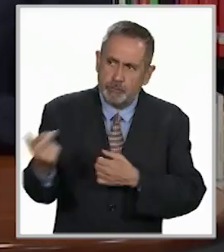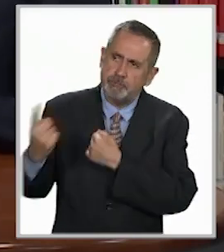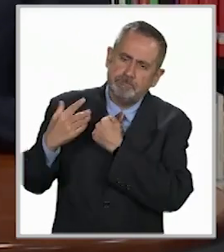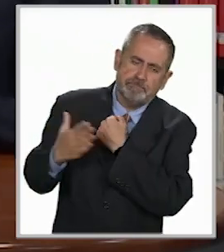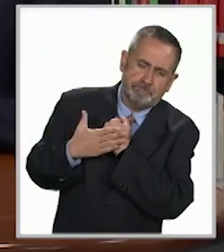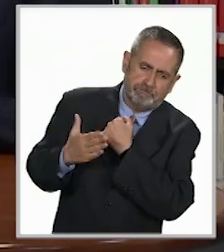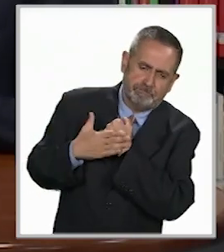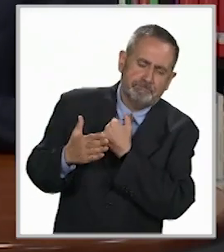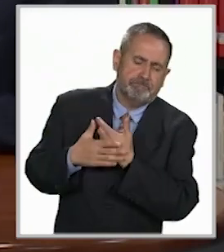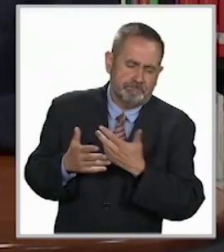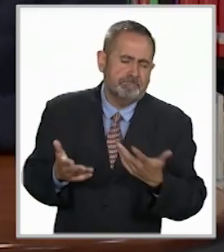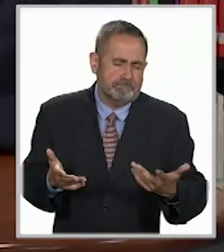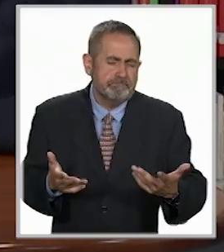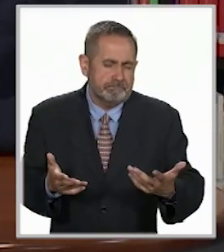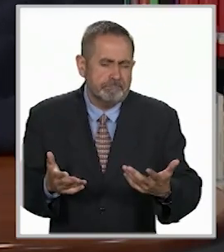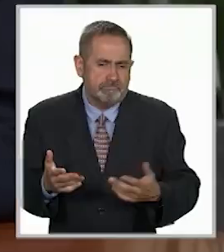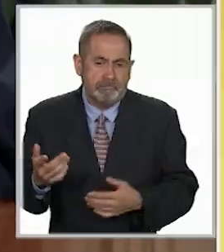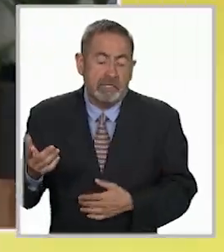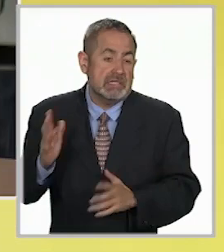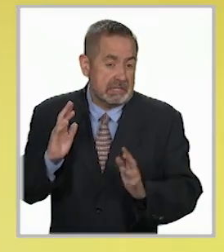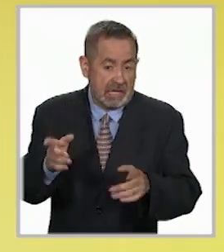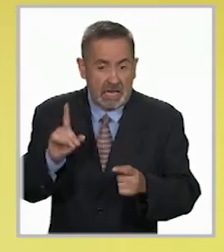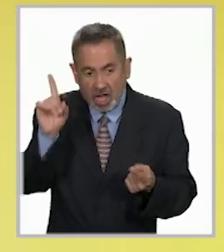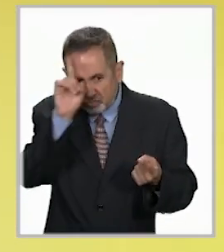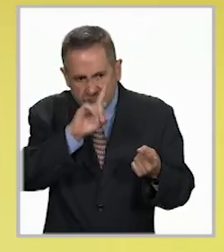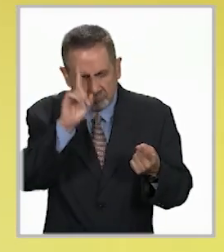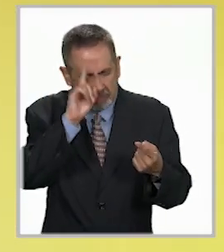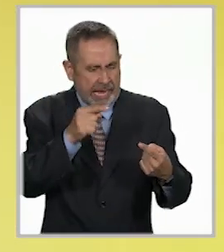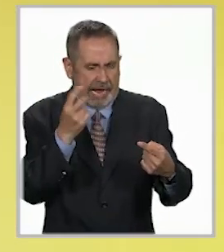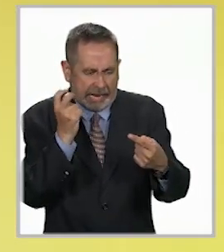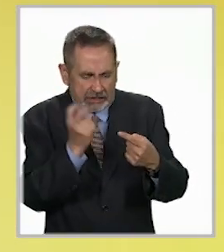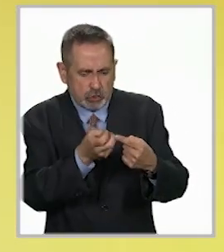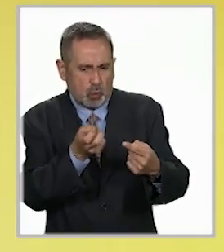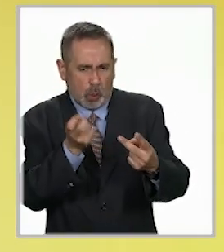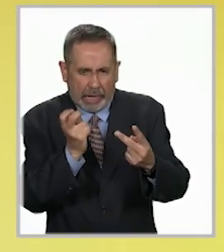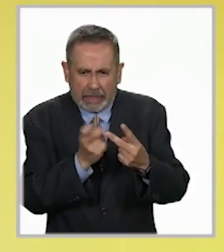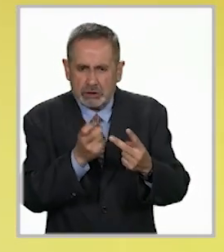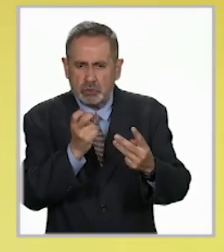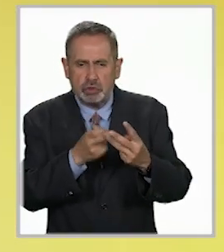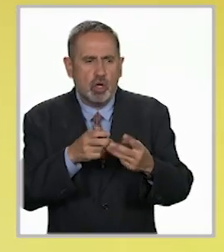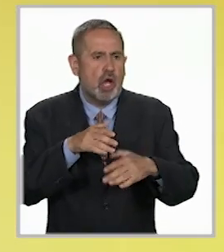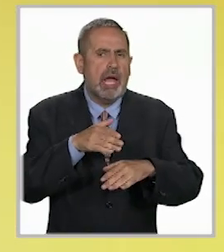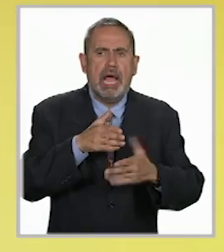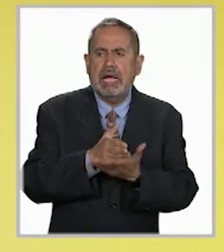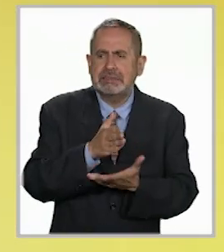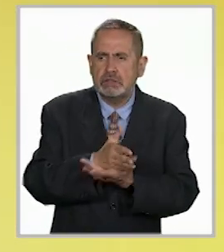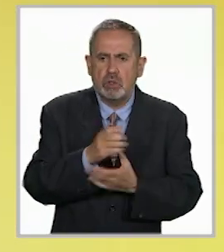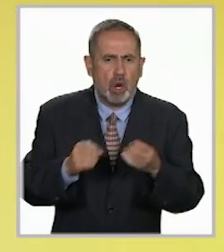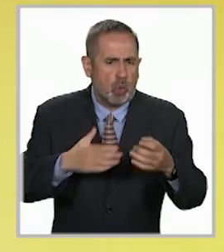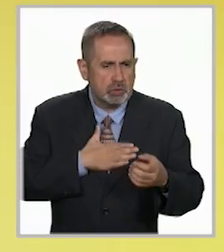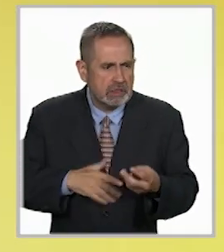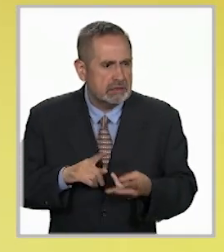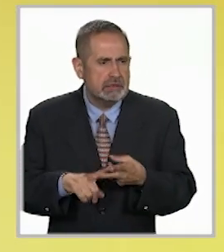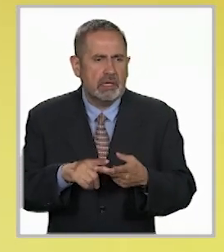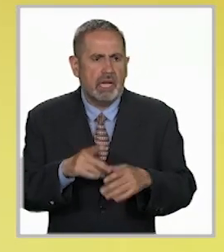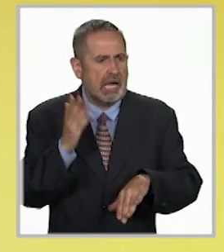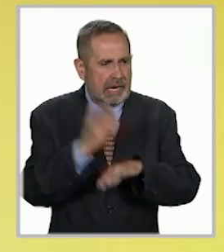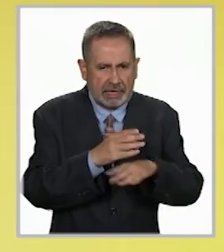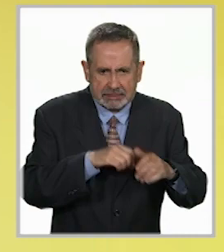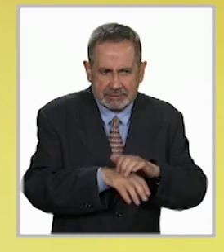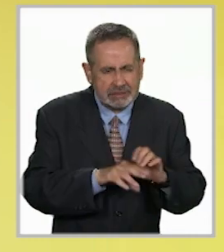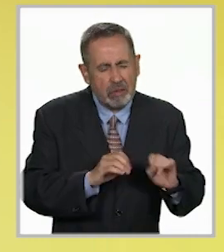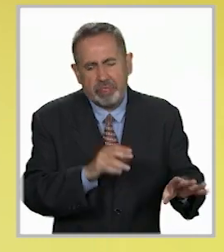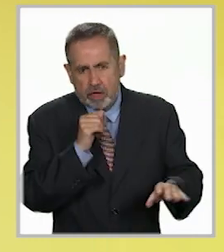la labor judicial, como decía antes, nos han hecho recomendaciones muy puntuales de temas de acceso a la justicia,